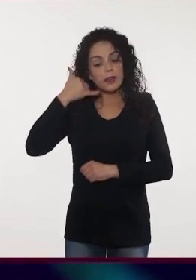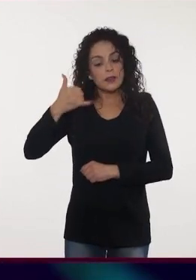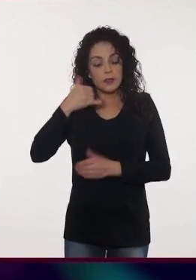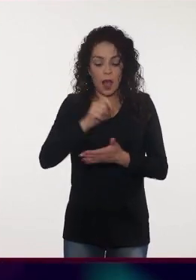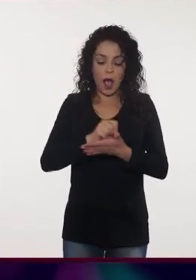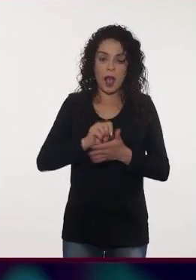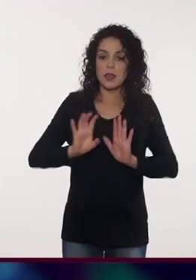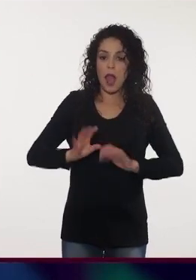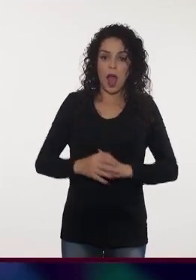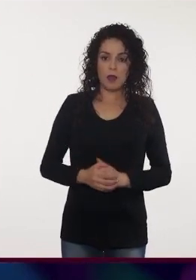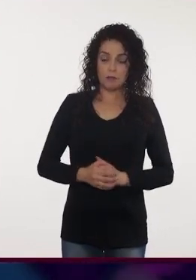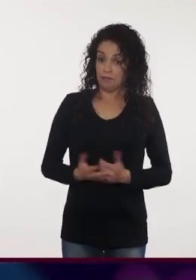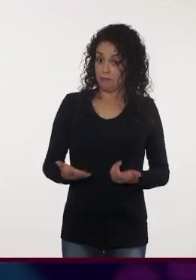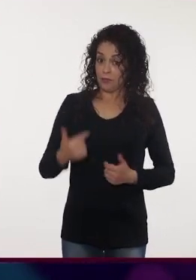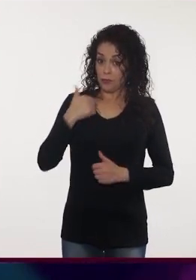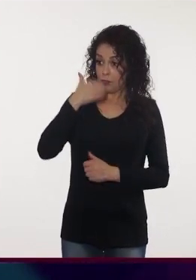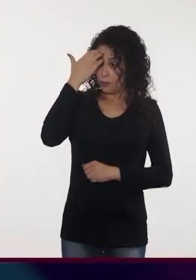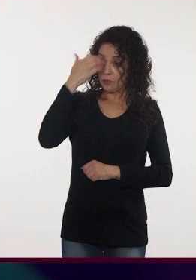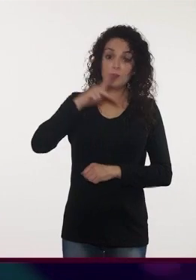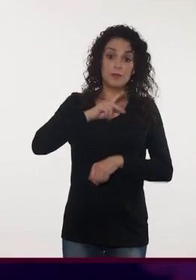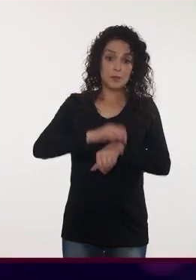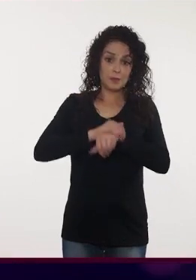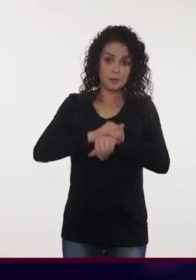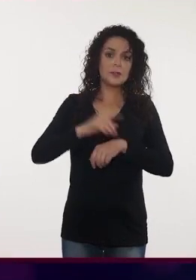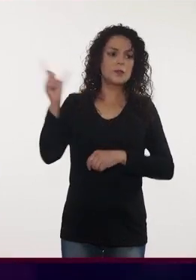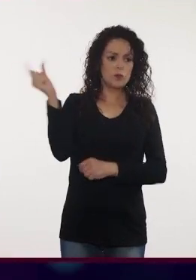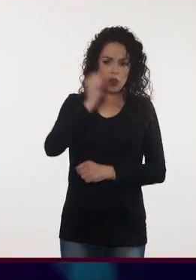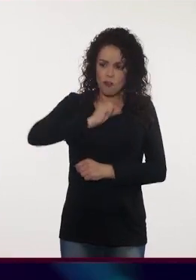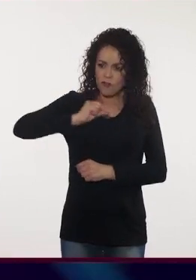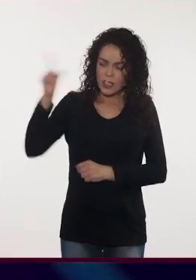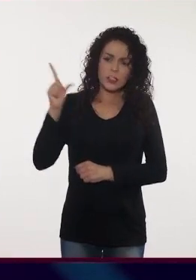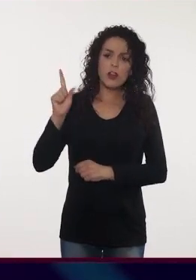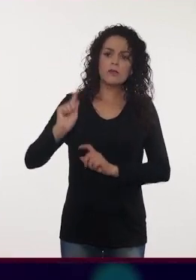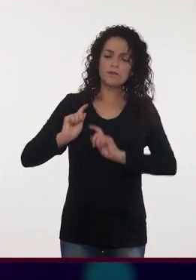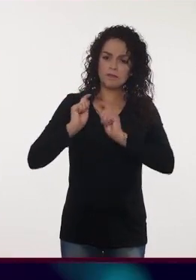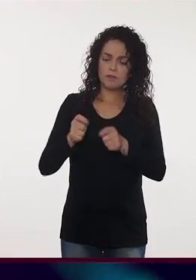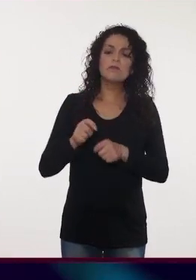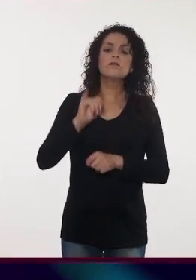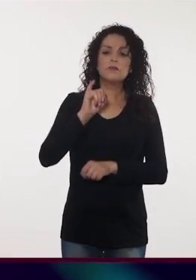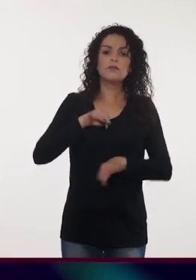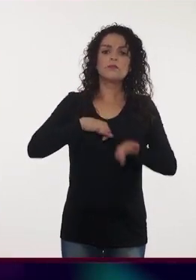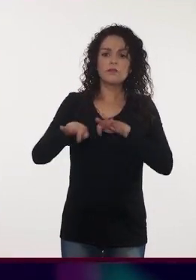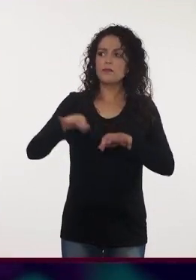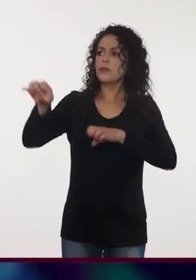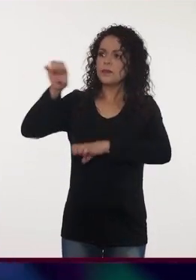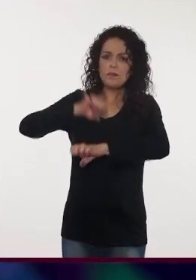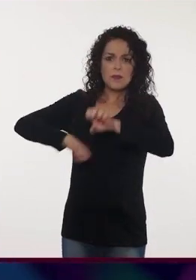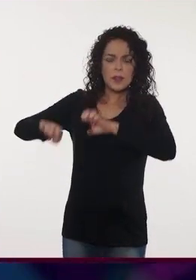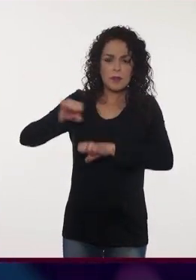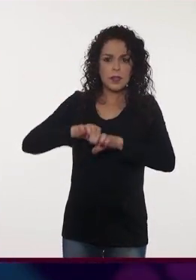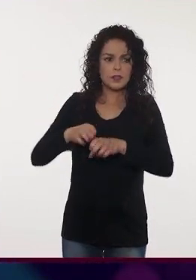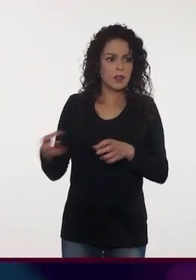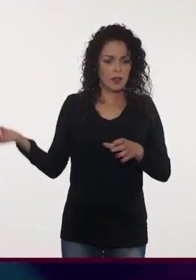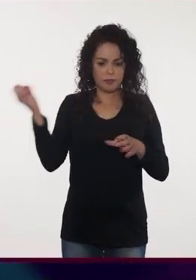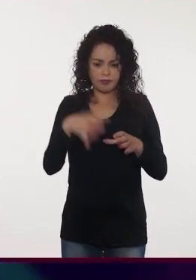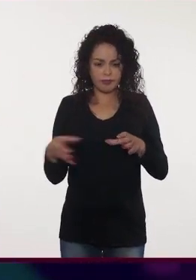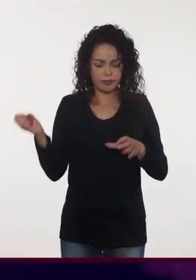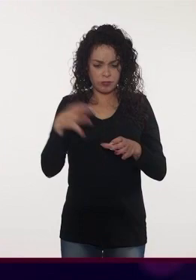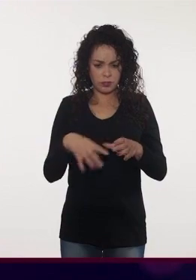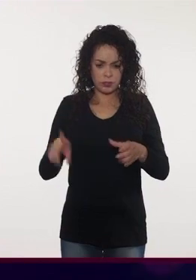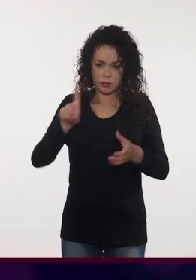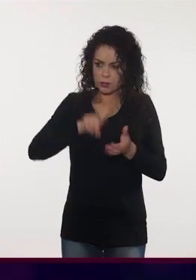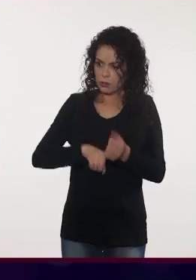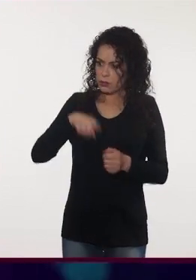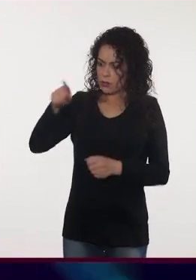¿no? Conozco a amigos profesionales que les han ofrecido trabajos en empresas de empacadores cuando ellos